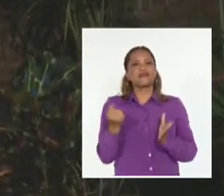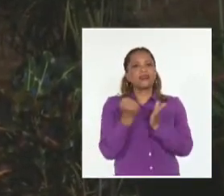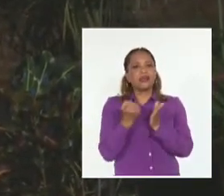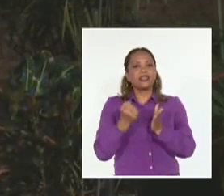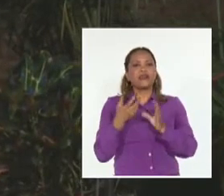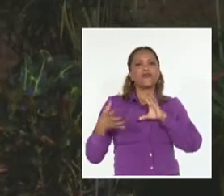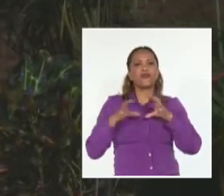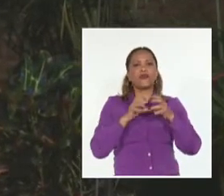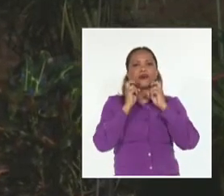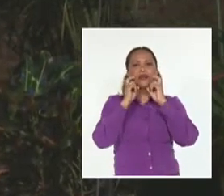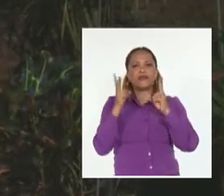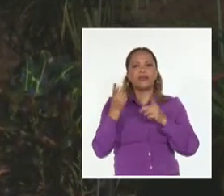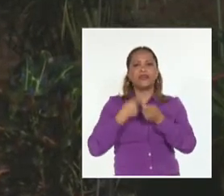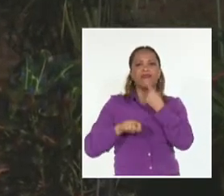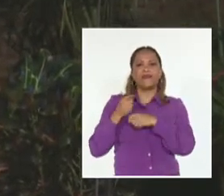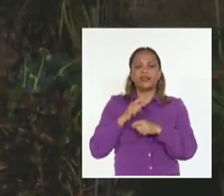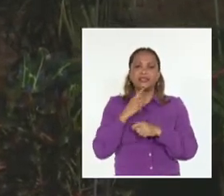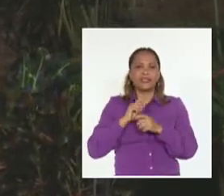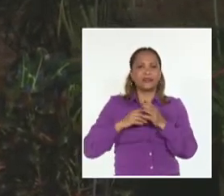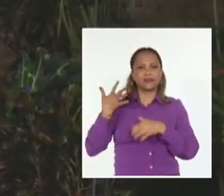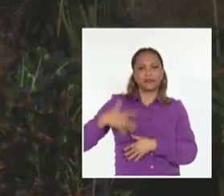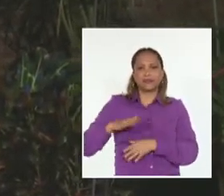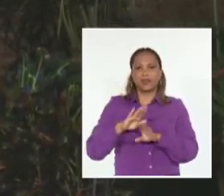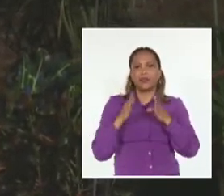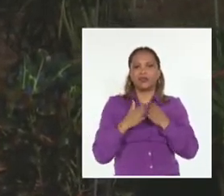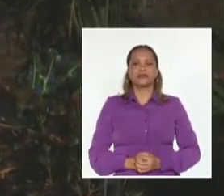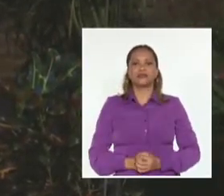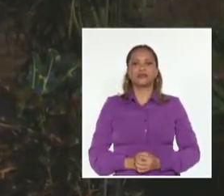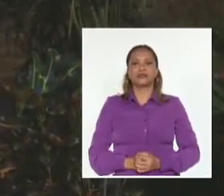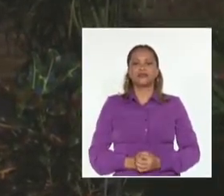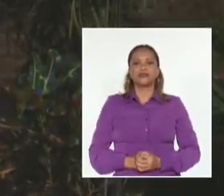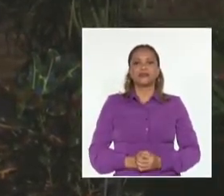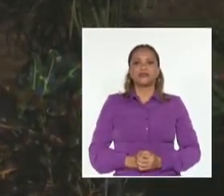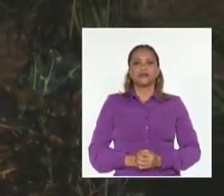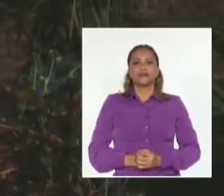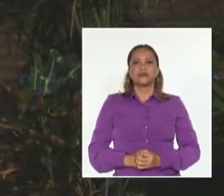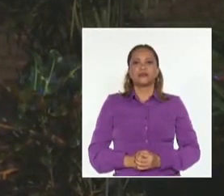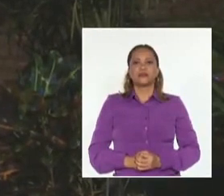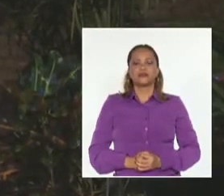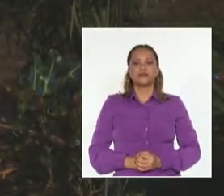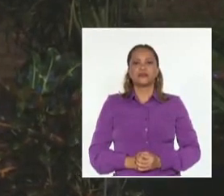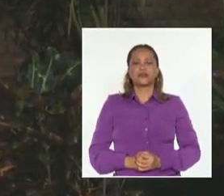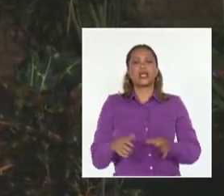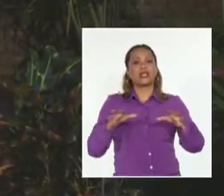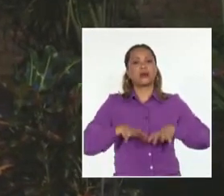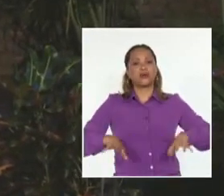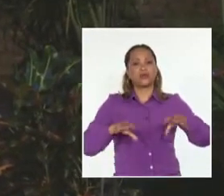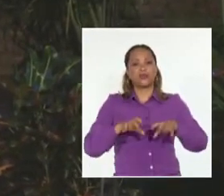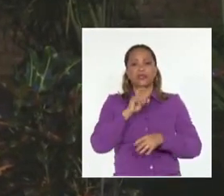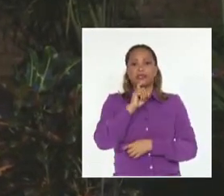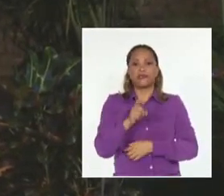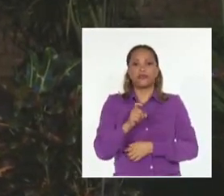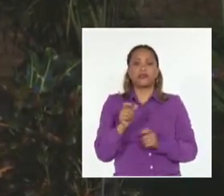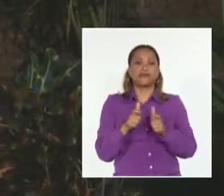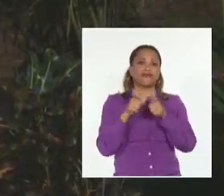de vida lucrativos e insostenibles solo para unas minorías, a costa de las condiciones deprimidas de vida para las